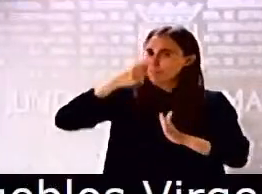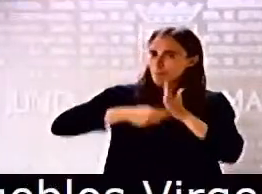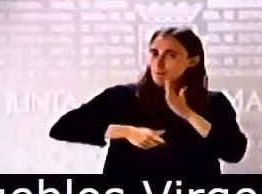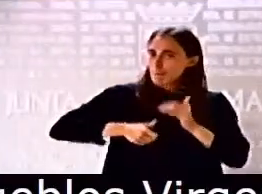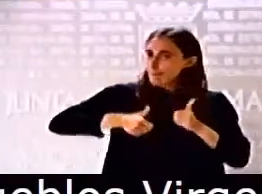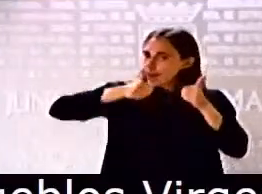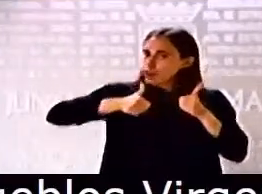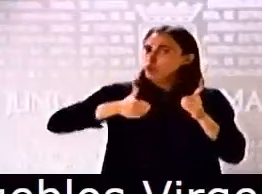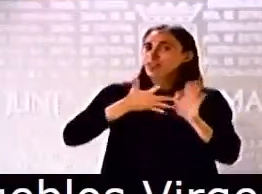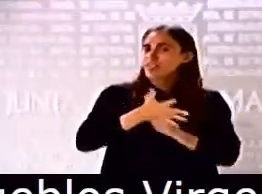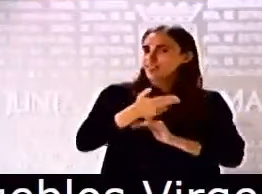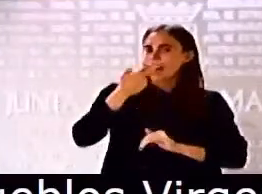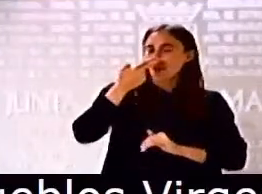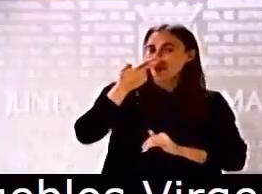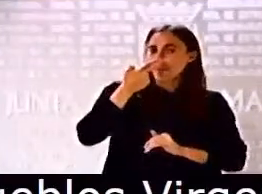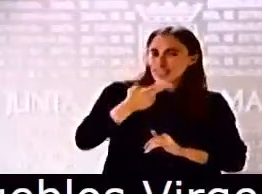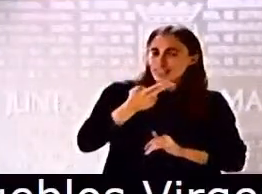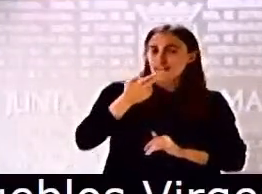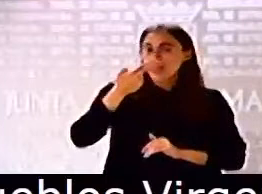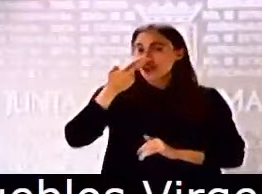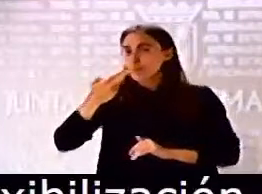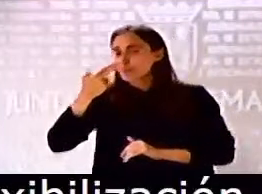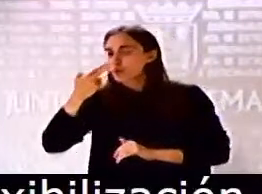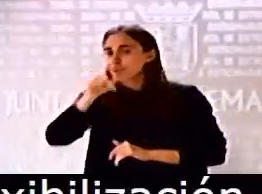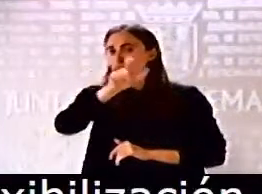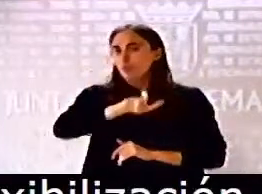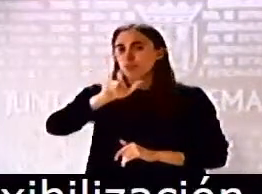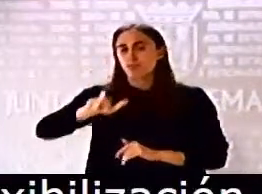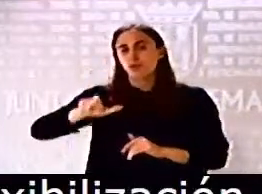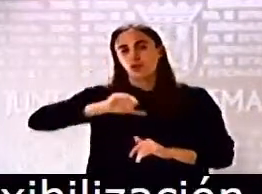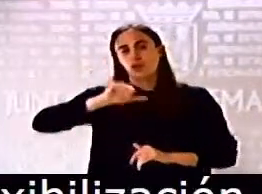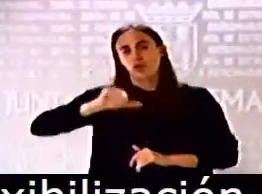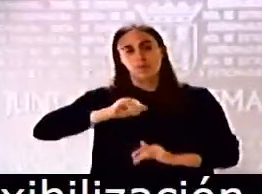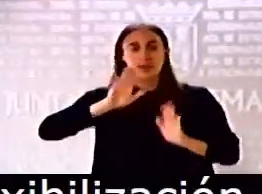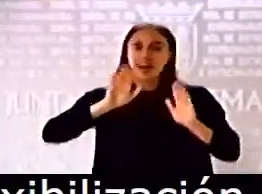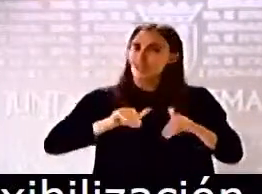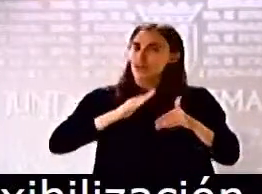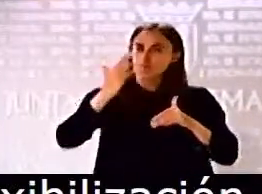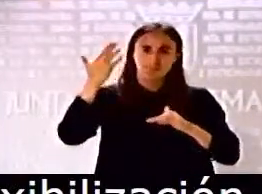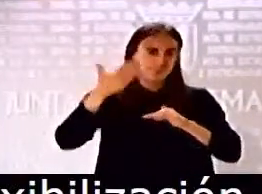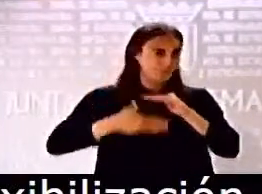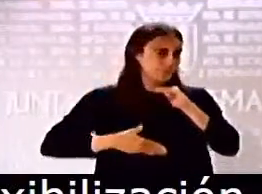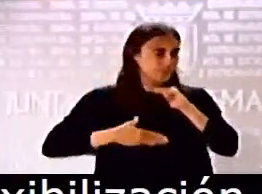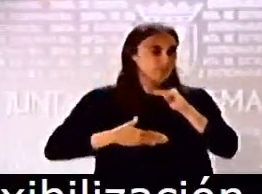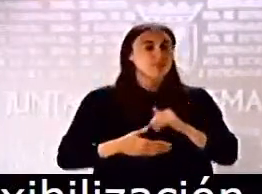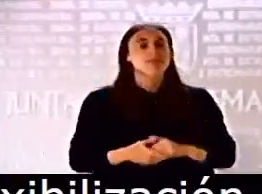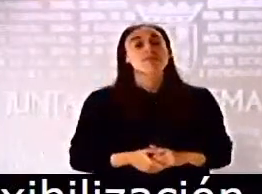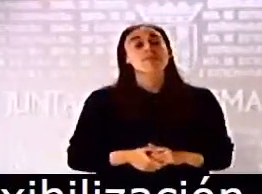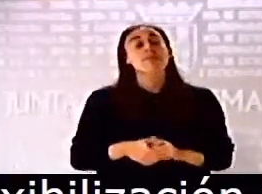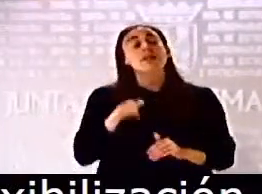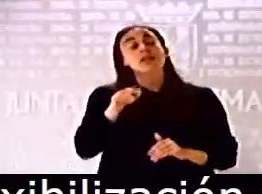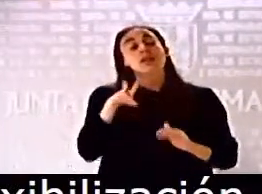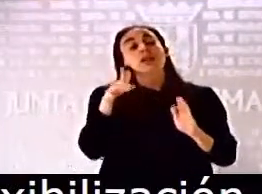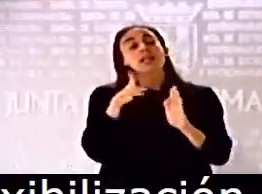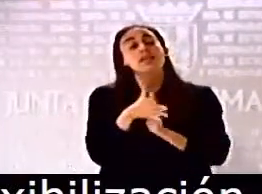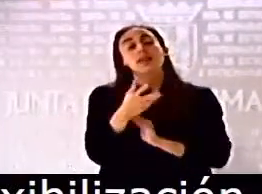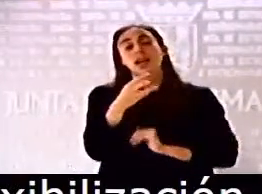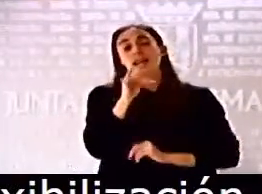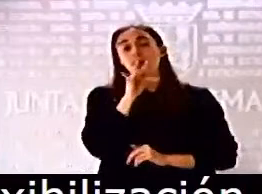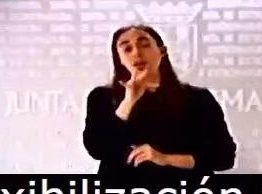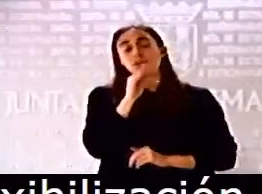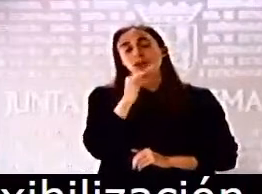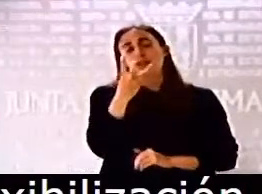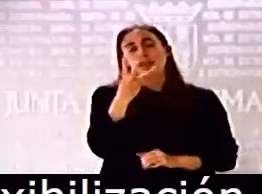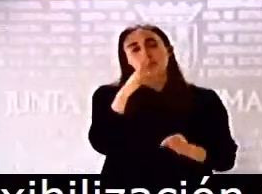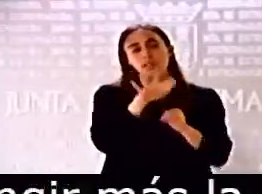visitas a los pacientes de los hospitales, ¿no? Quiere esto decir que todavía tenemos 3 áreas que están en una